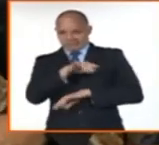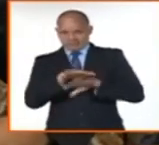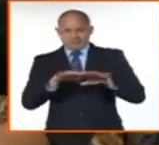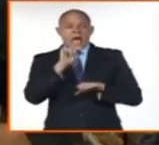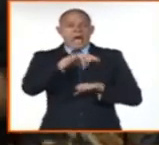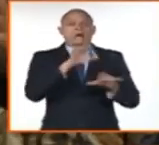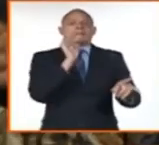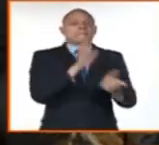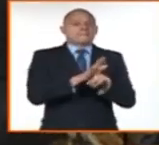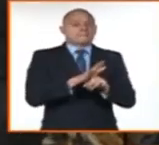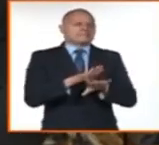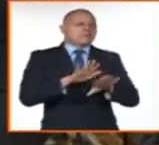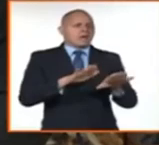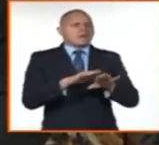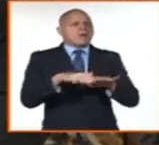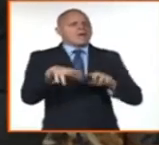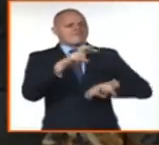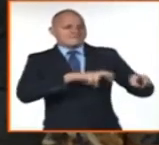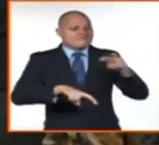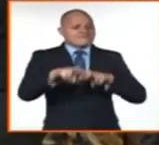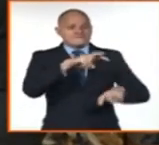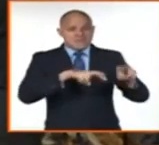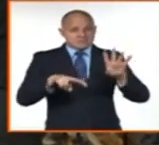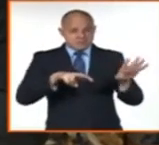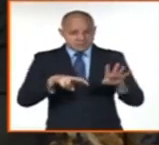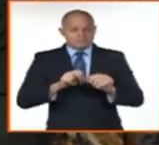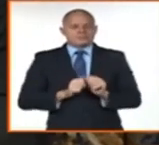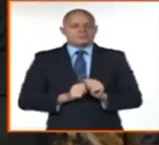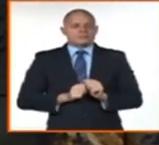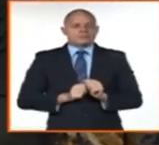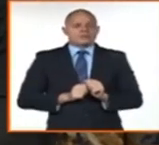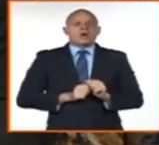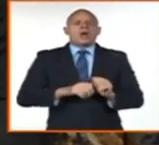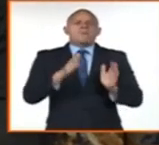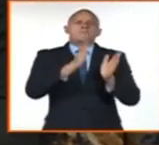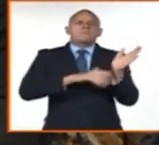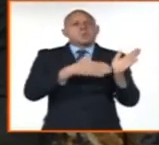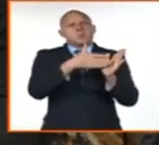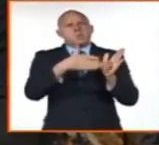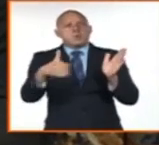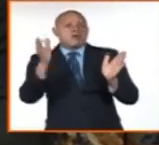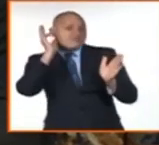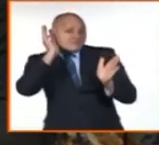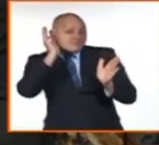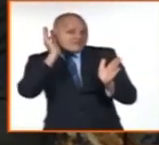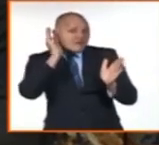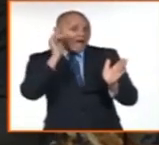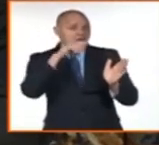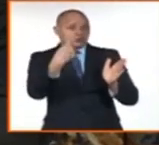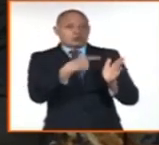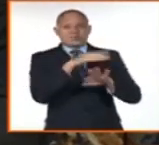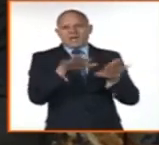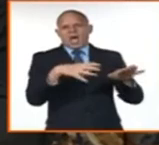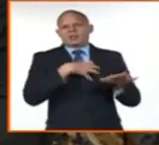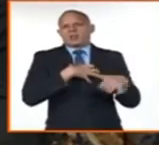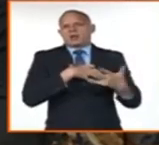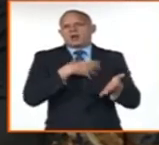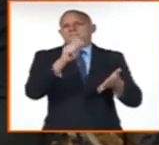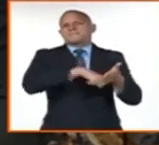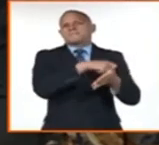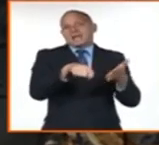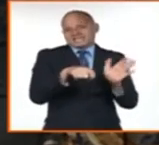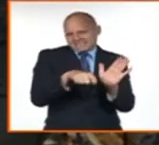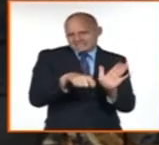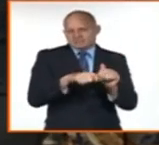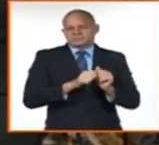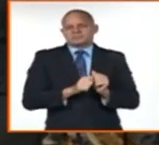un plan nacional para enfrentar la pandemia. Y el primer caso de pandemia llegó